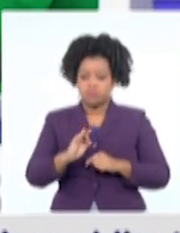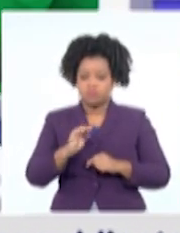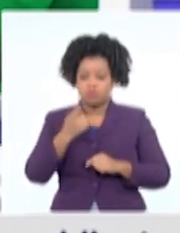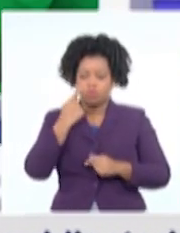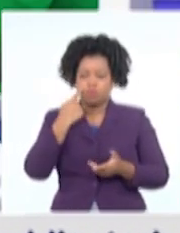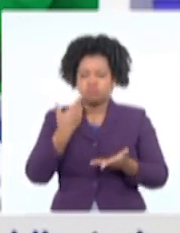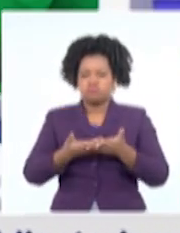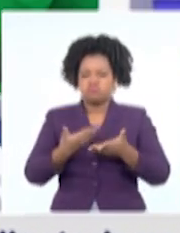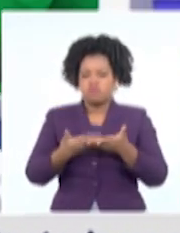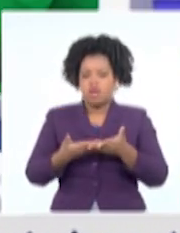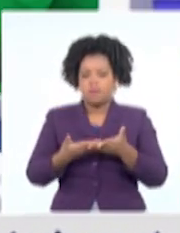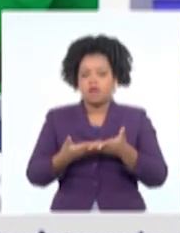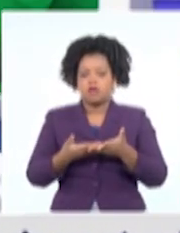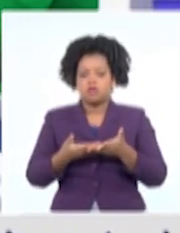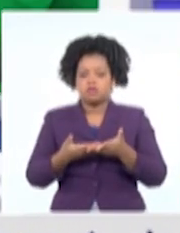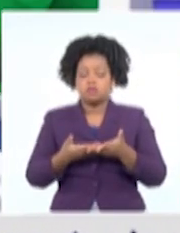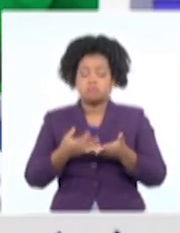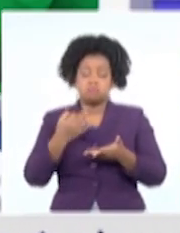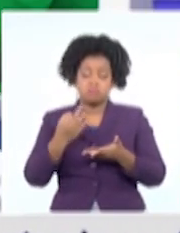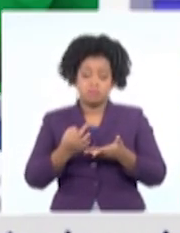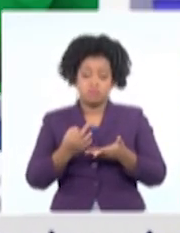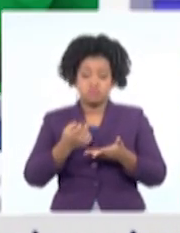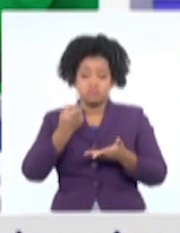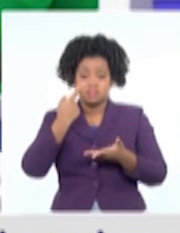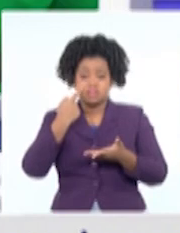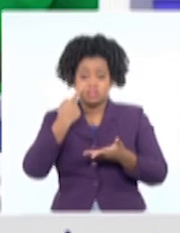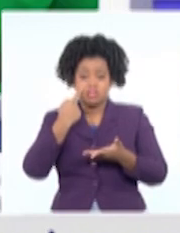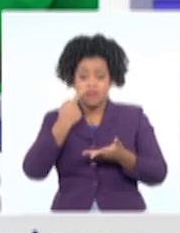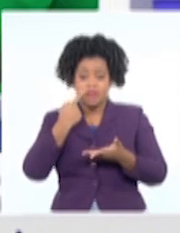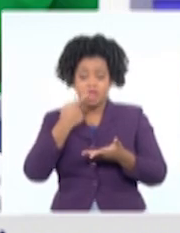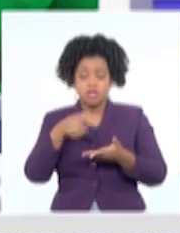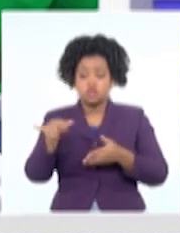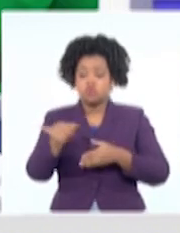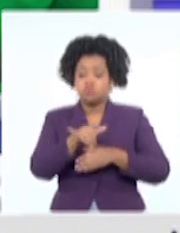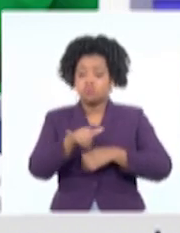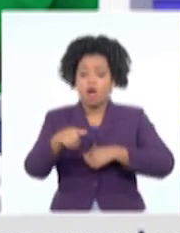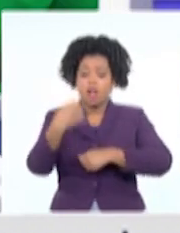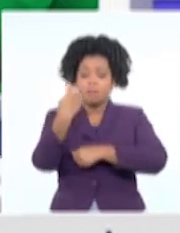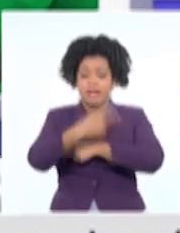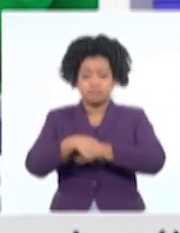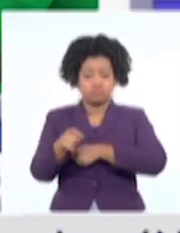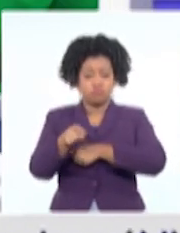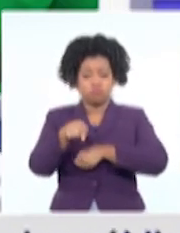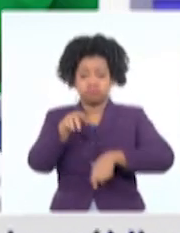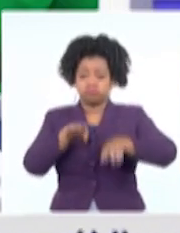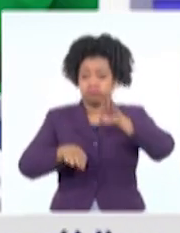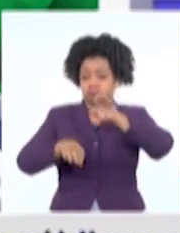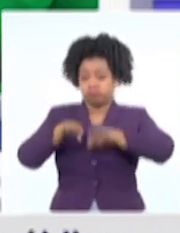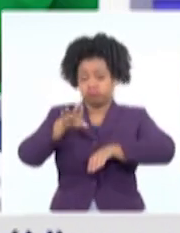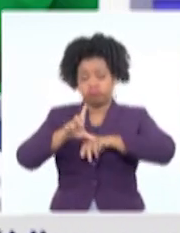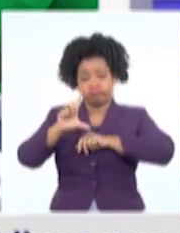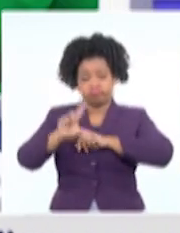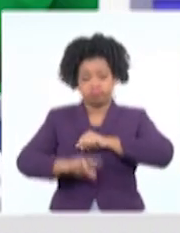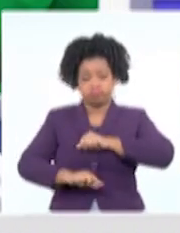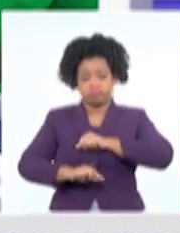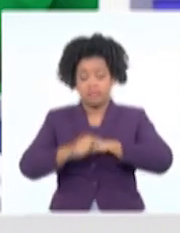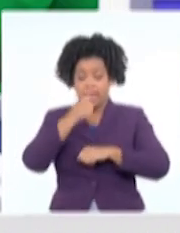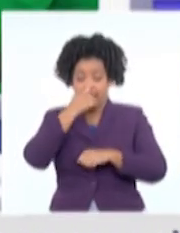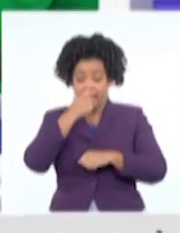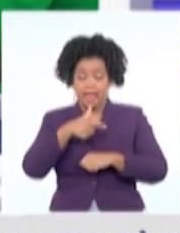la inequidad en cuanto al acceso a las vacunas. Digamos, Sudáfrica, en este dato que es del día